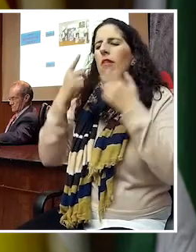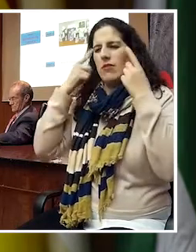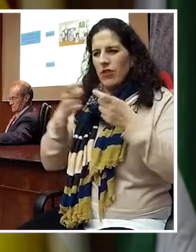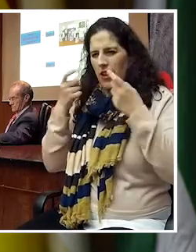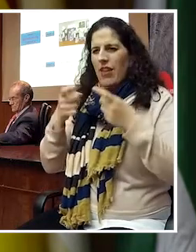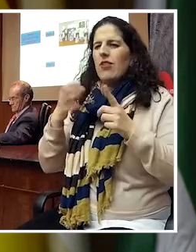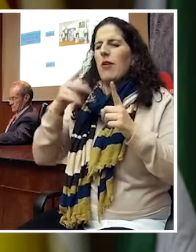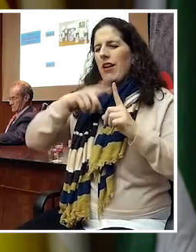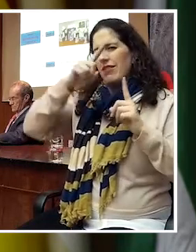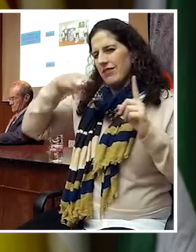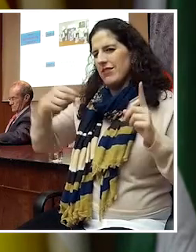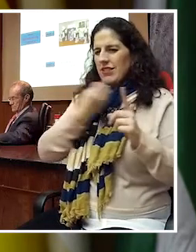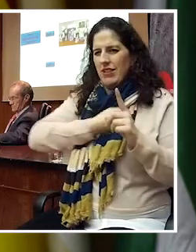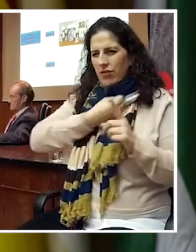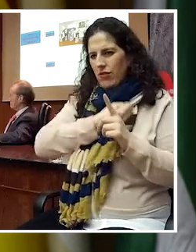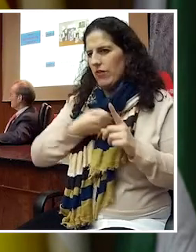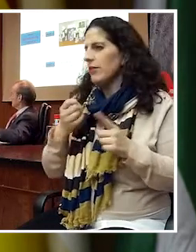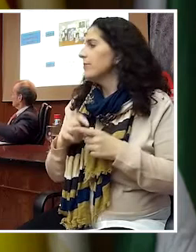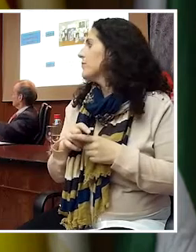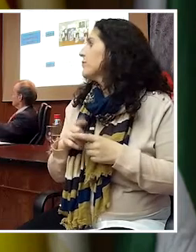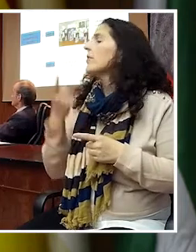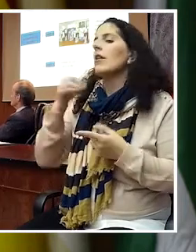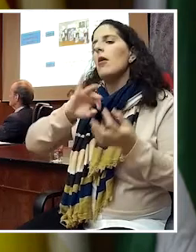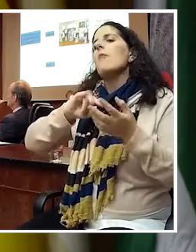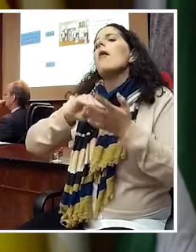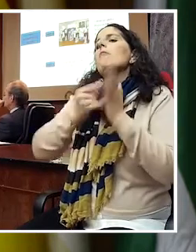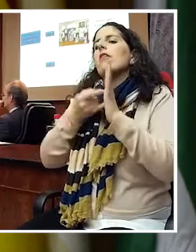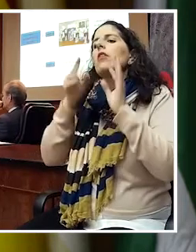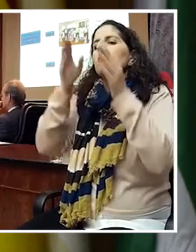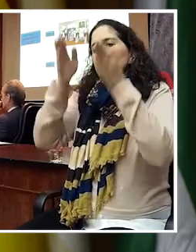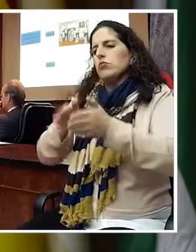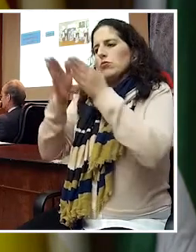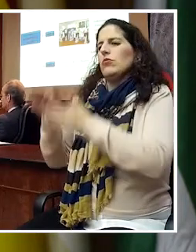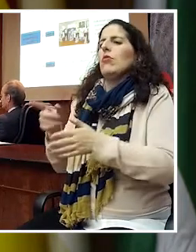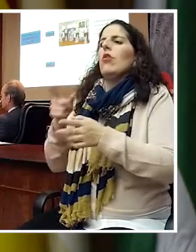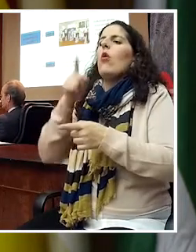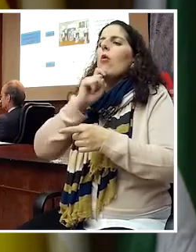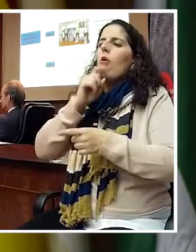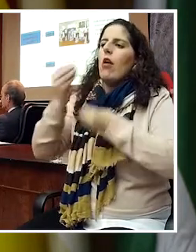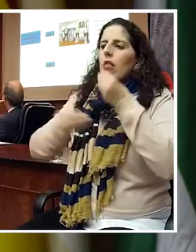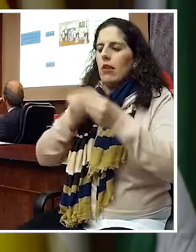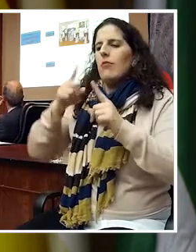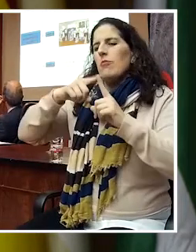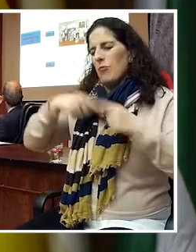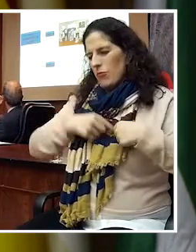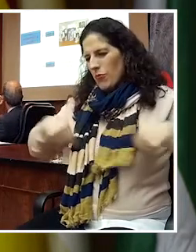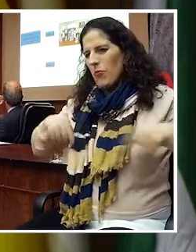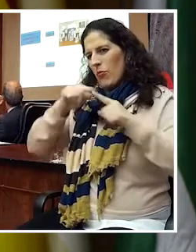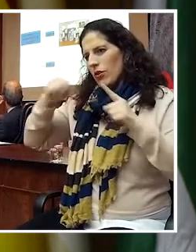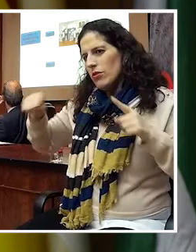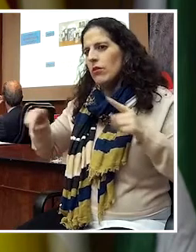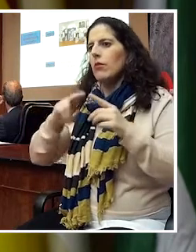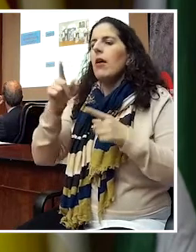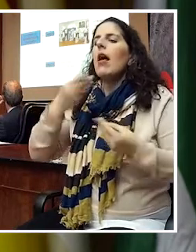y ecocardiografía. Y en función de eso, pues se planifica un entrenamiento individualizado y monitorizado después el resto de la